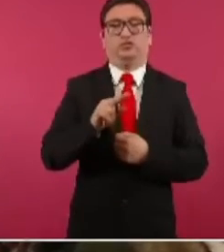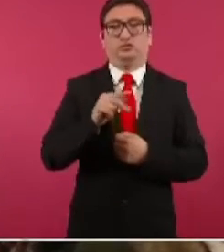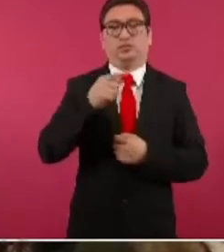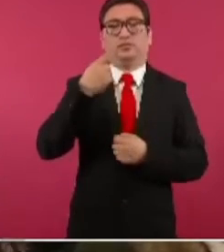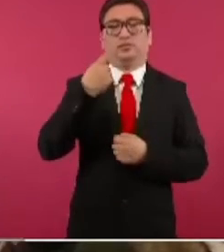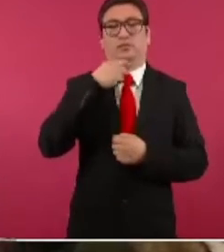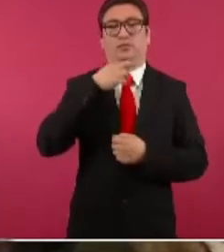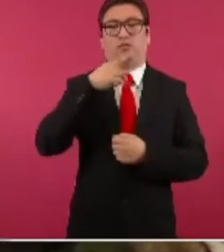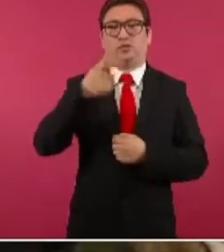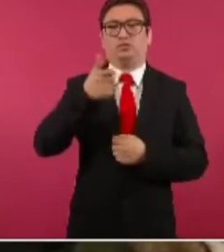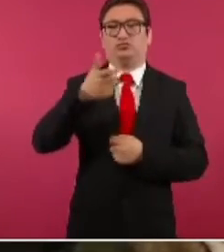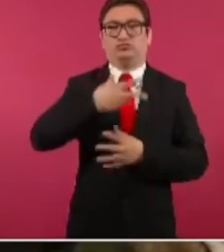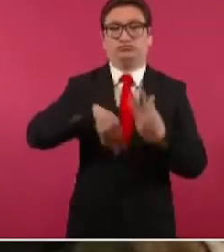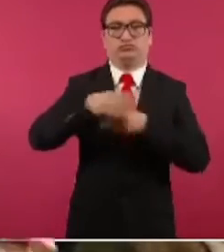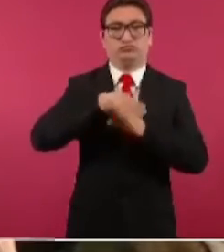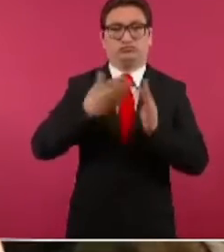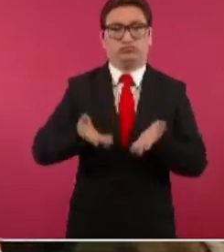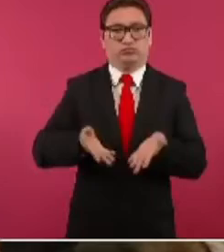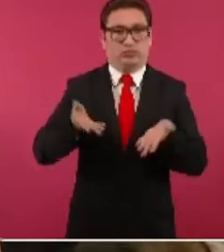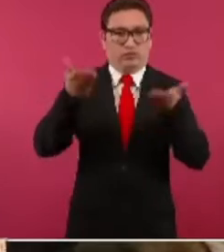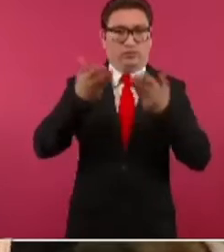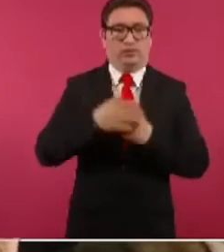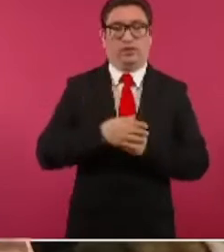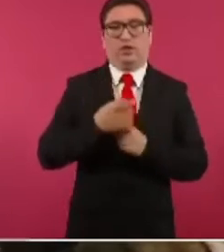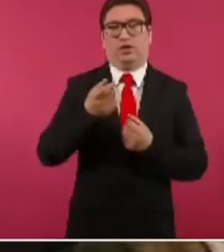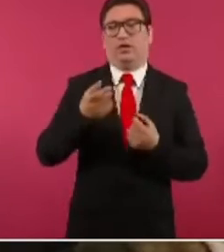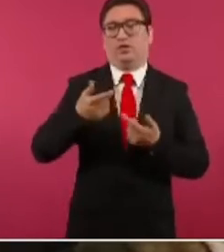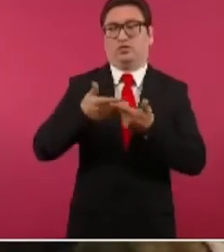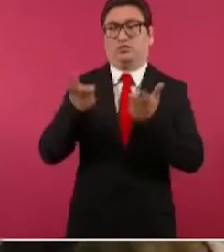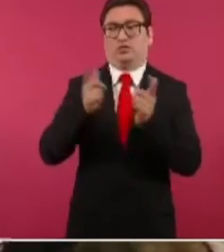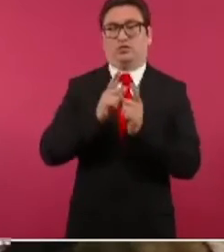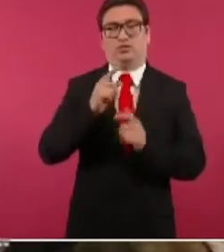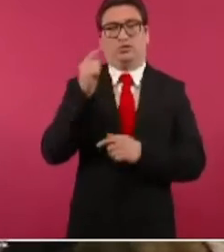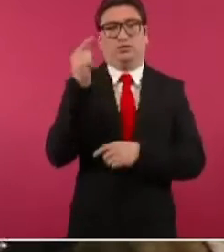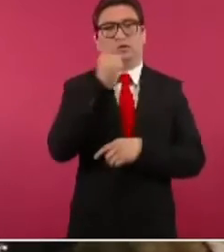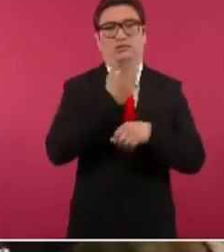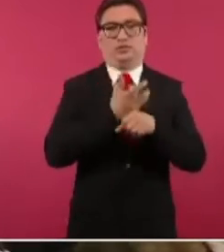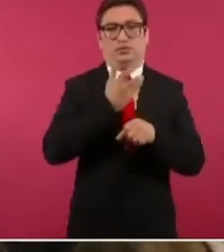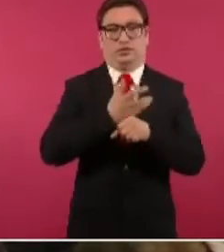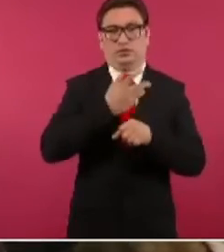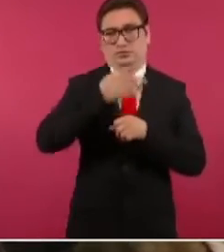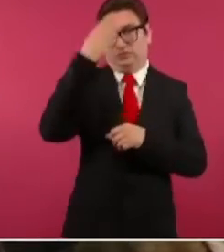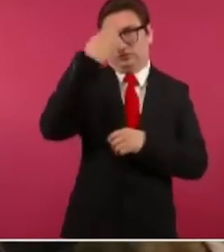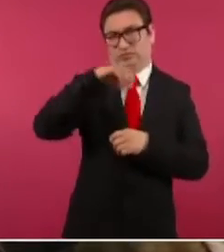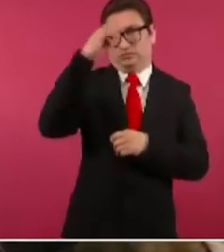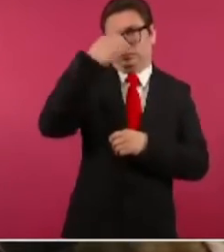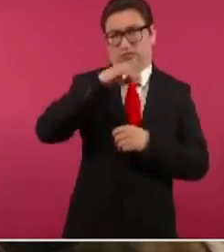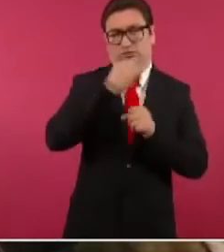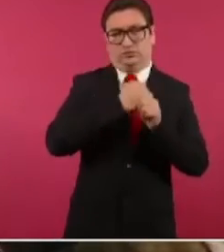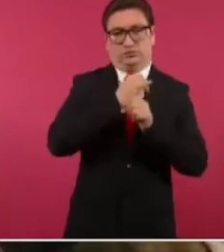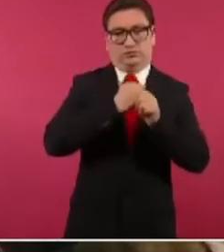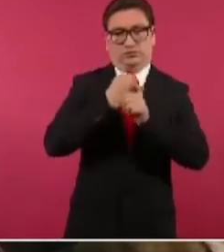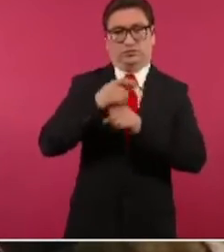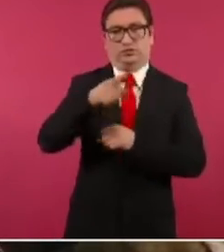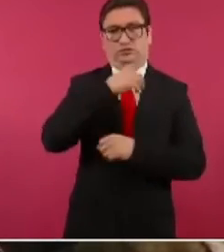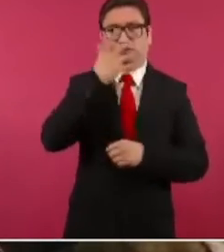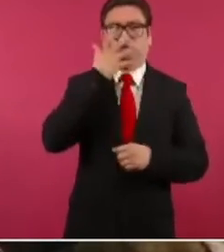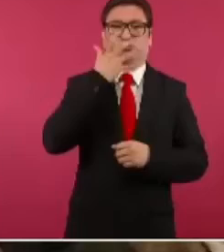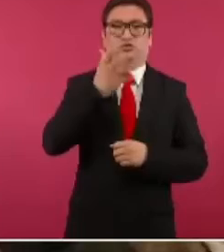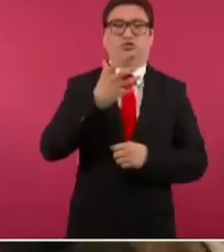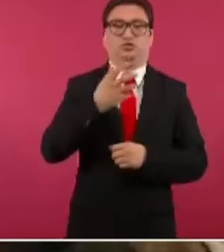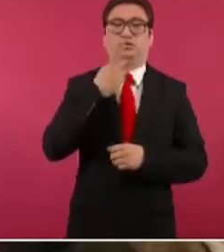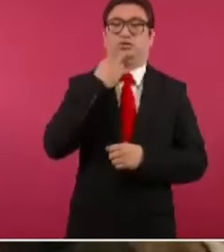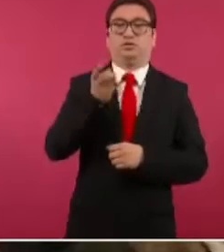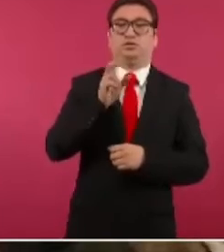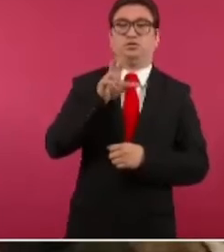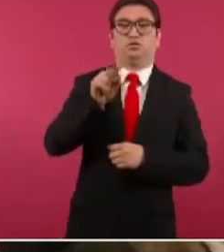crecimiento económico? Muchos expertos en los Estados Unidos, muchos analistas serios, dicen no va a